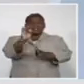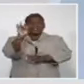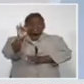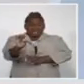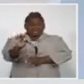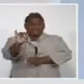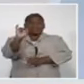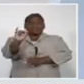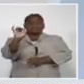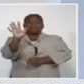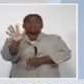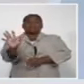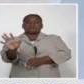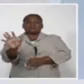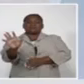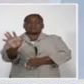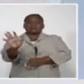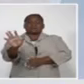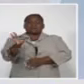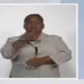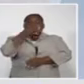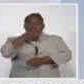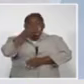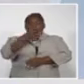4.765. Estamos hablando del